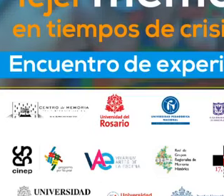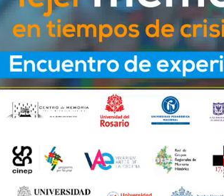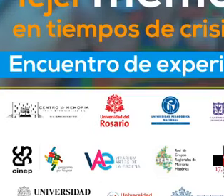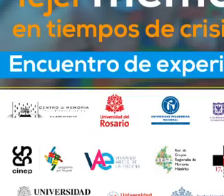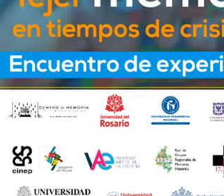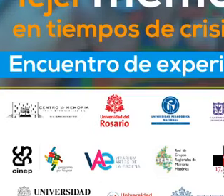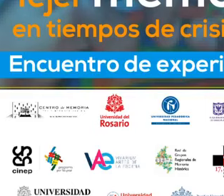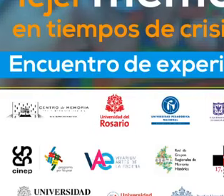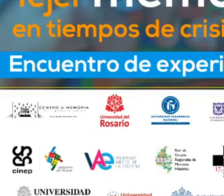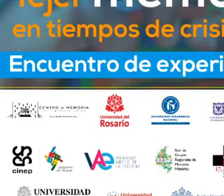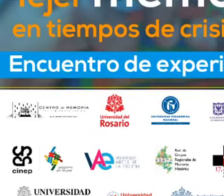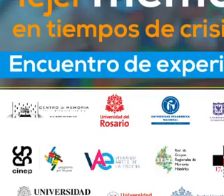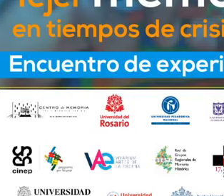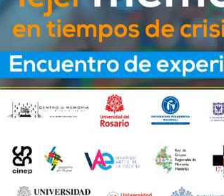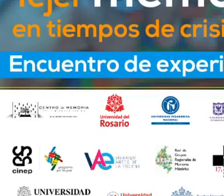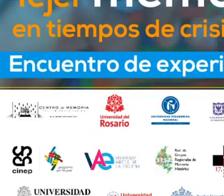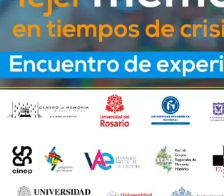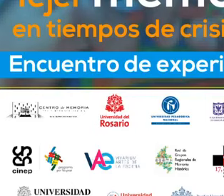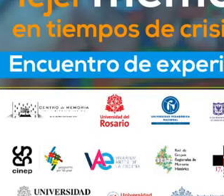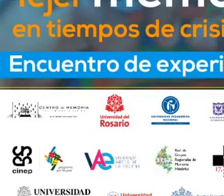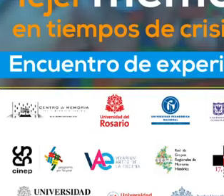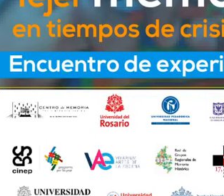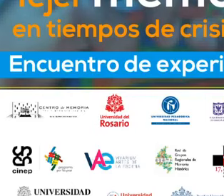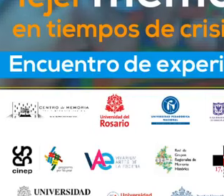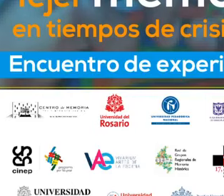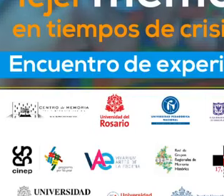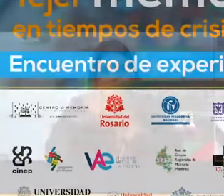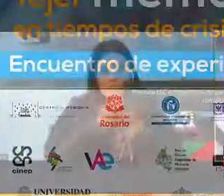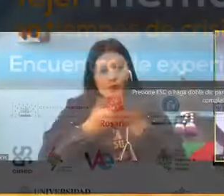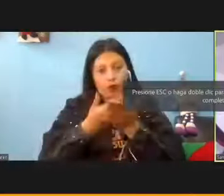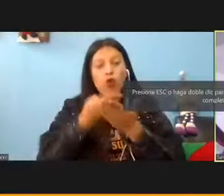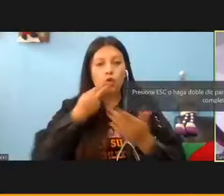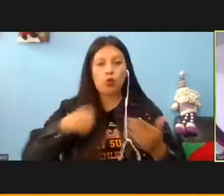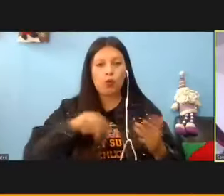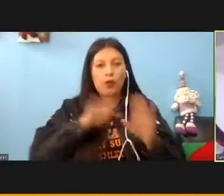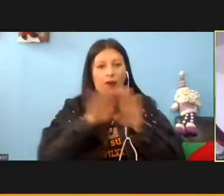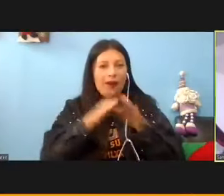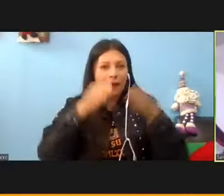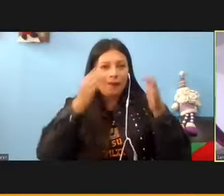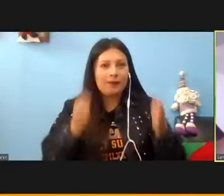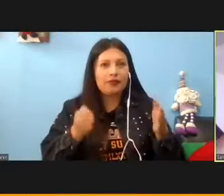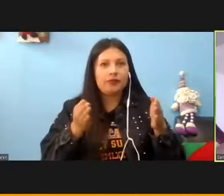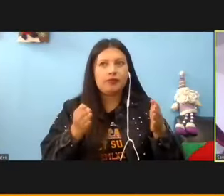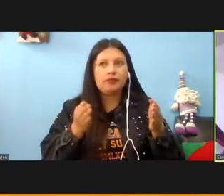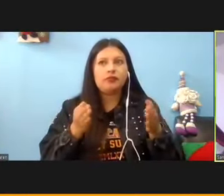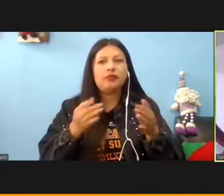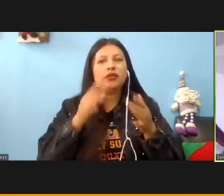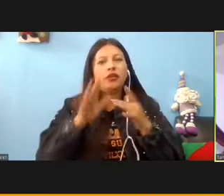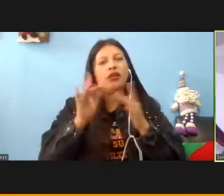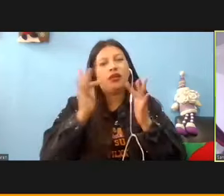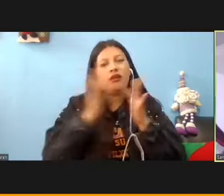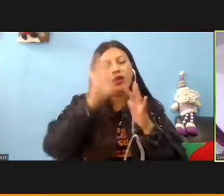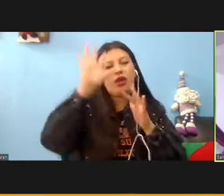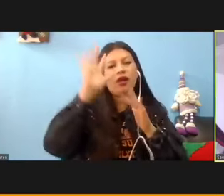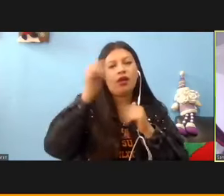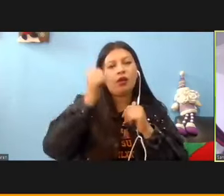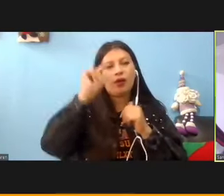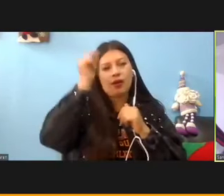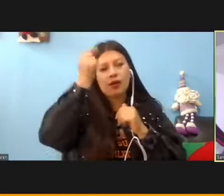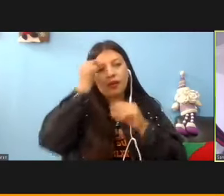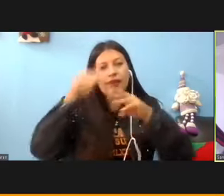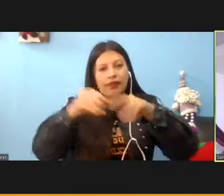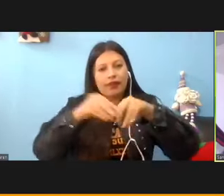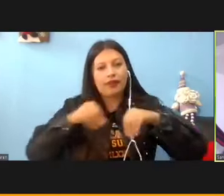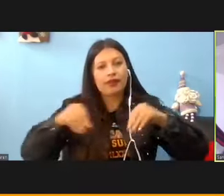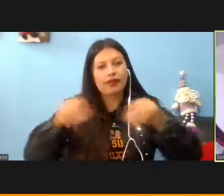Bueno, mientras les puedo ir contando un poco, nosotros en la mesa de Eje Memoria y Memoria, Territorio